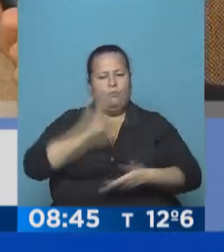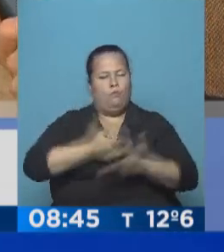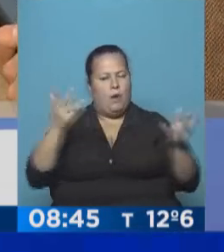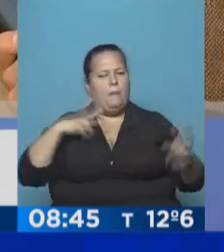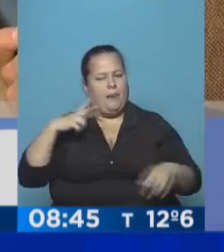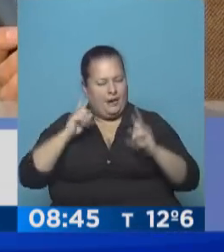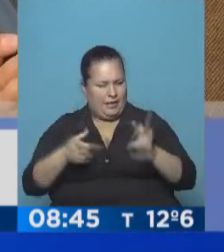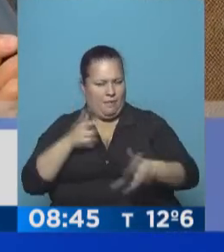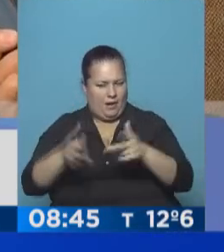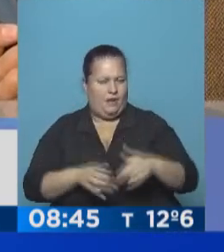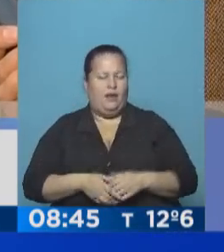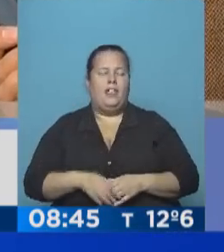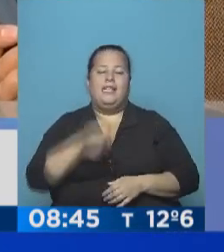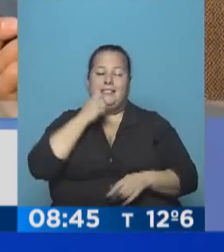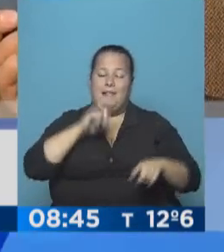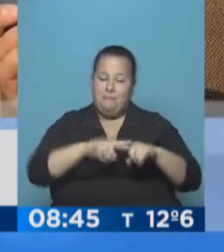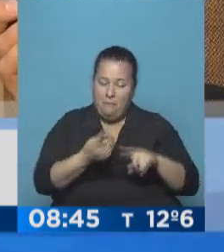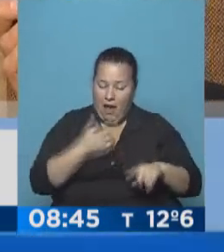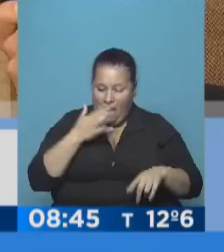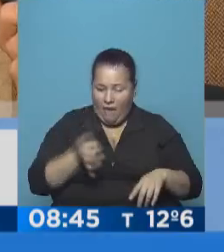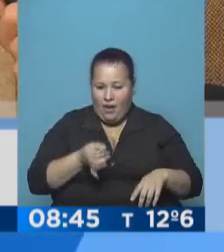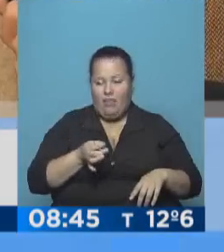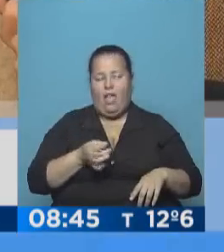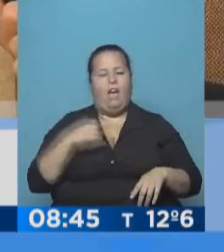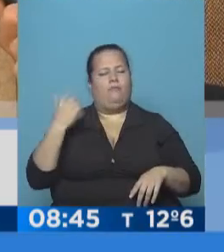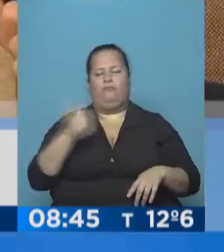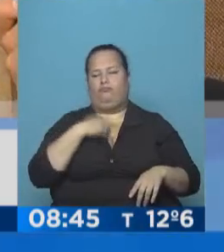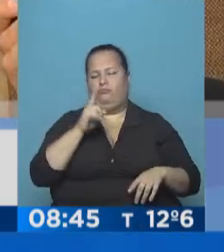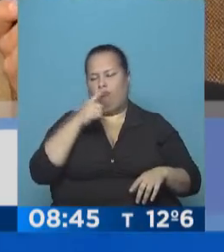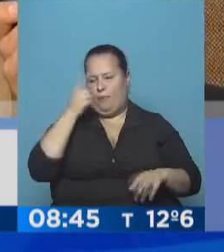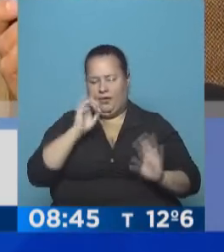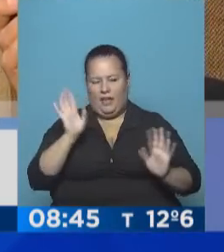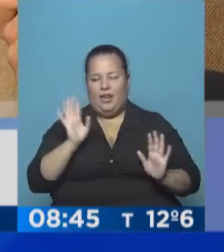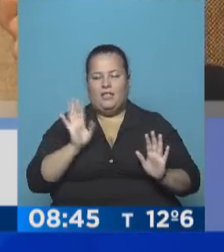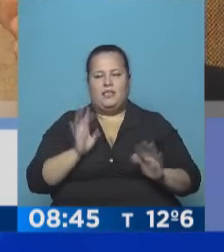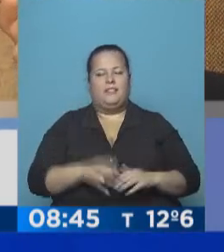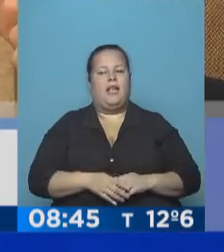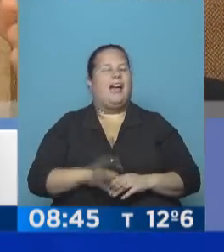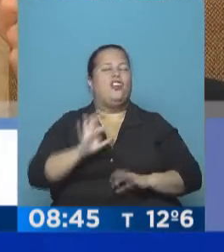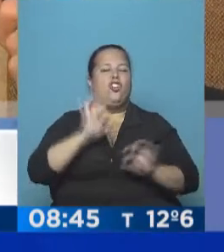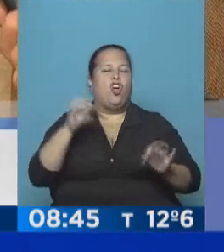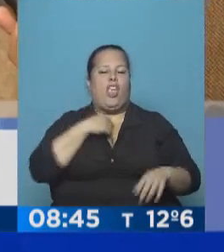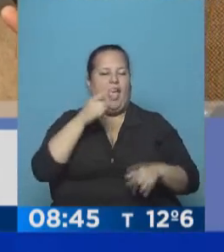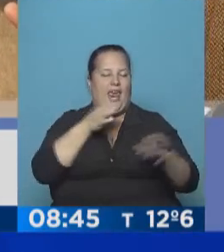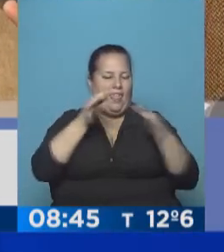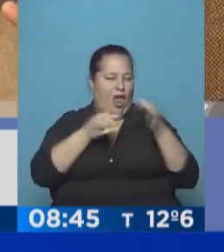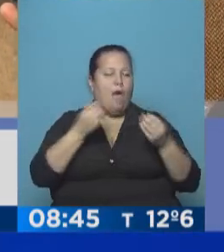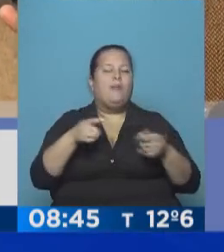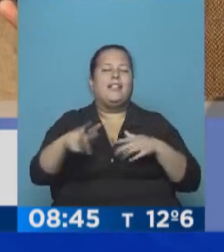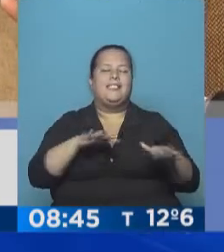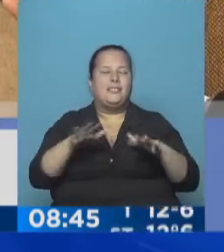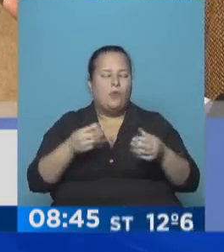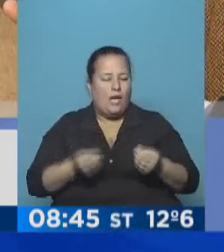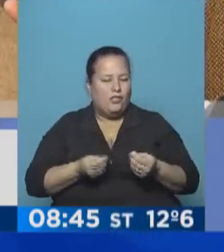privado. Uh-huh. Frente a una medida de fuerza, la verdad, nosotros no tenemos ningún interés de, ninguna intención de dialogar, porque es una